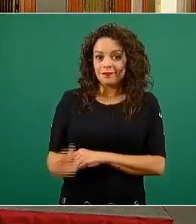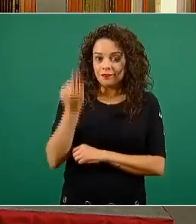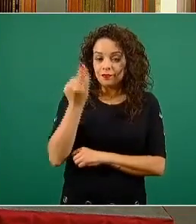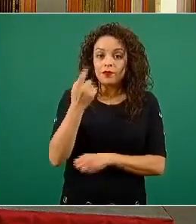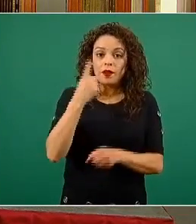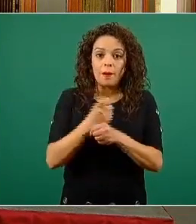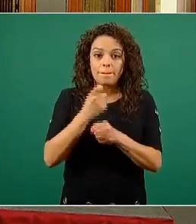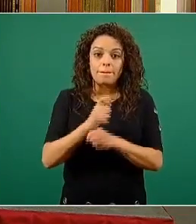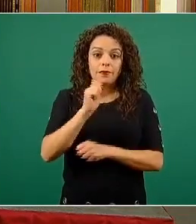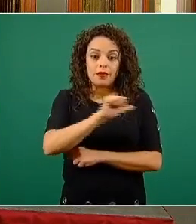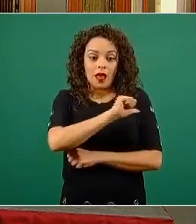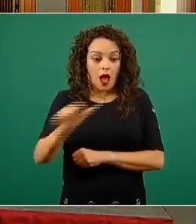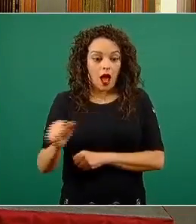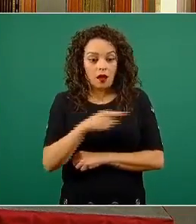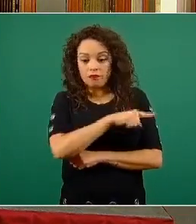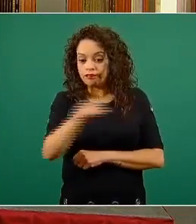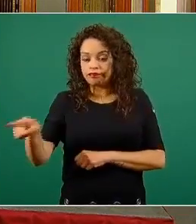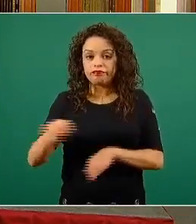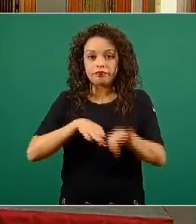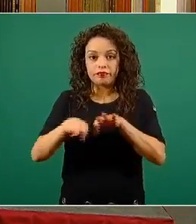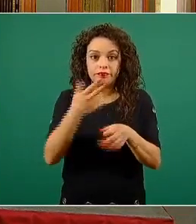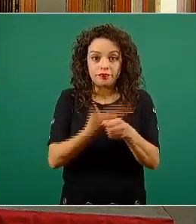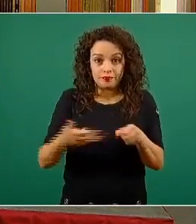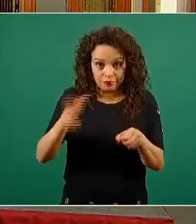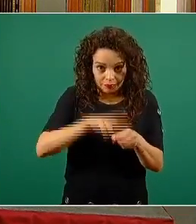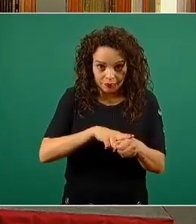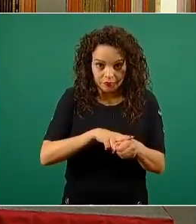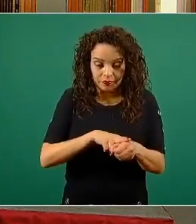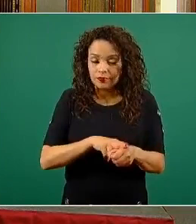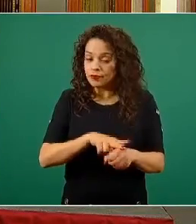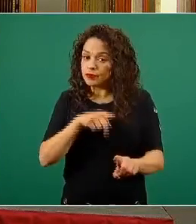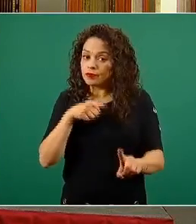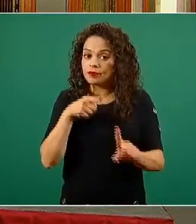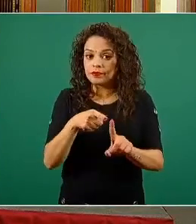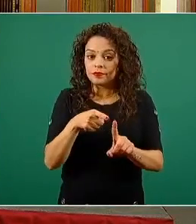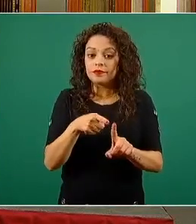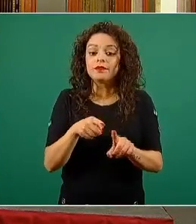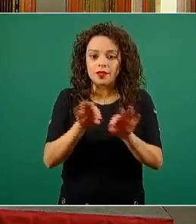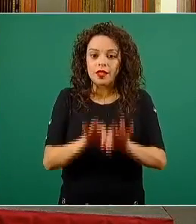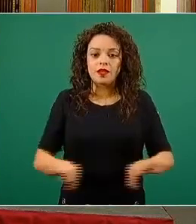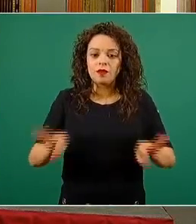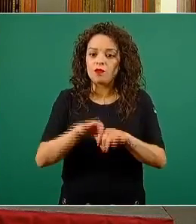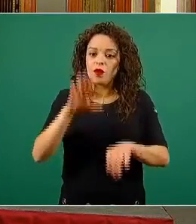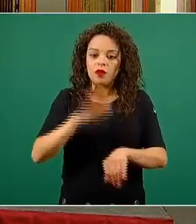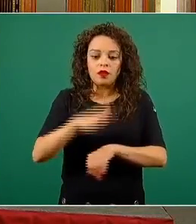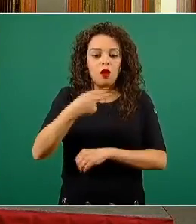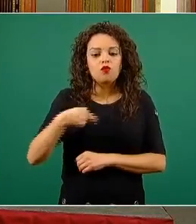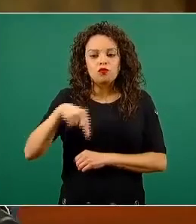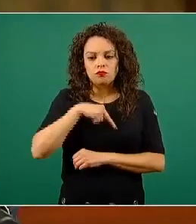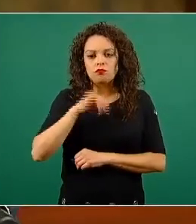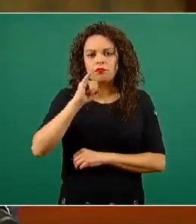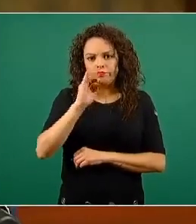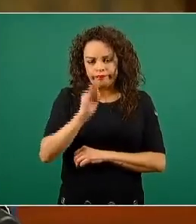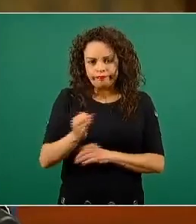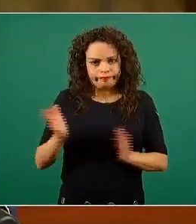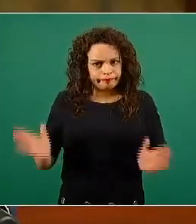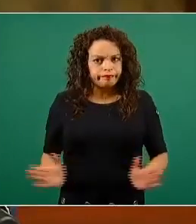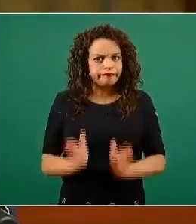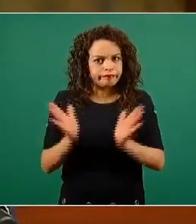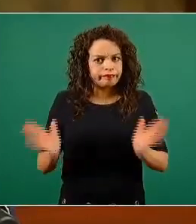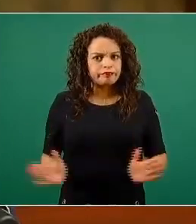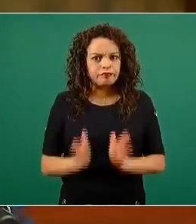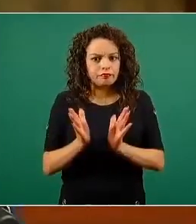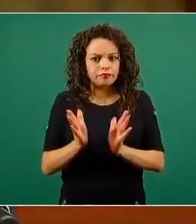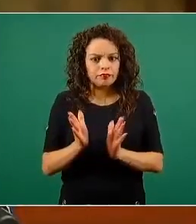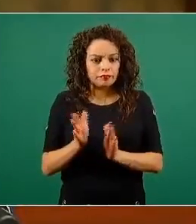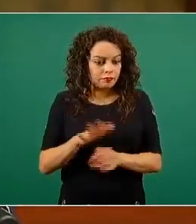salud responde justamente a una de las orientaciones fundamentales que nosotros hemos puesto adelante. Son los profesionales